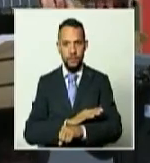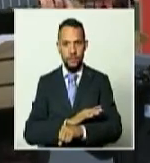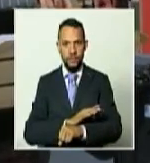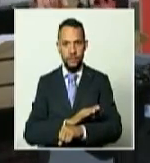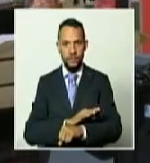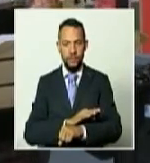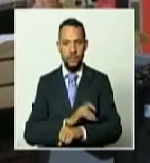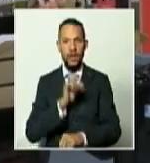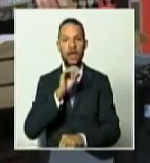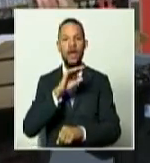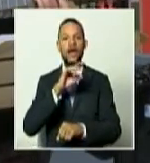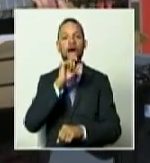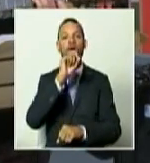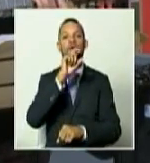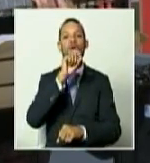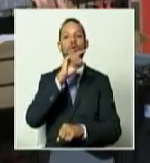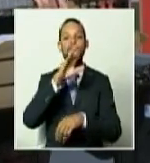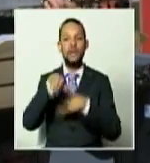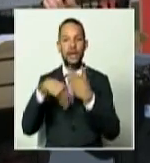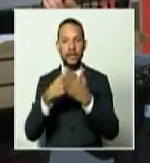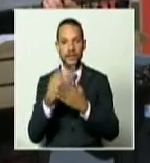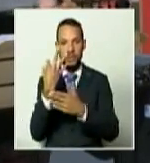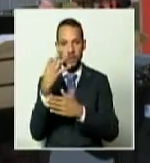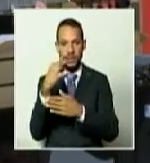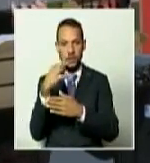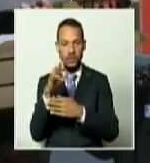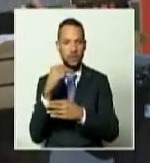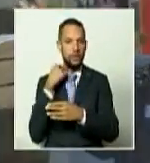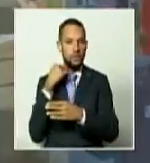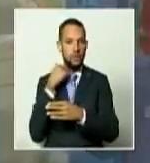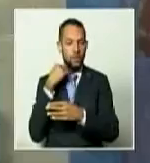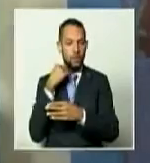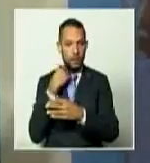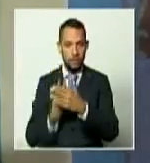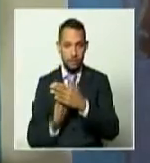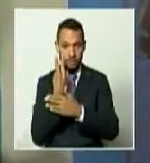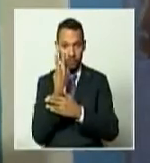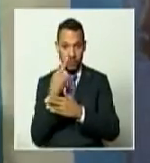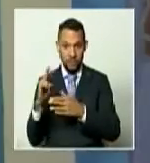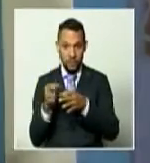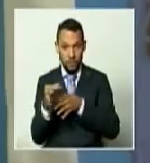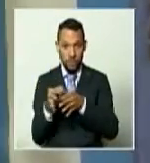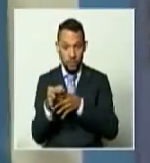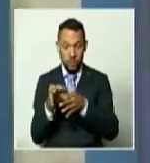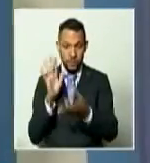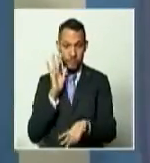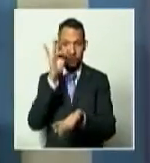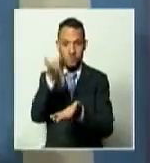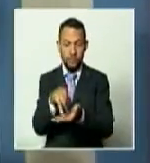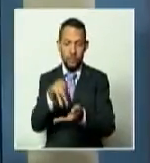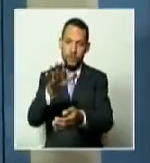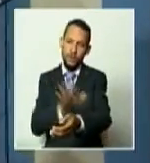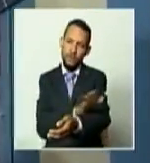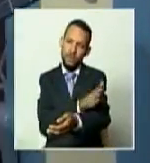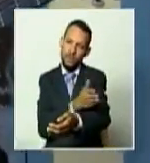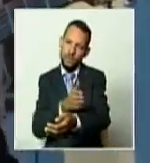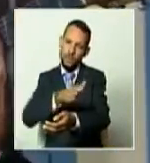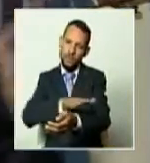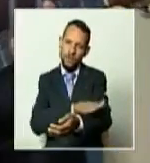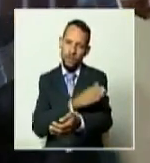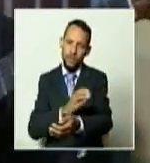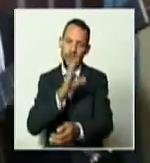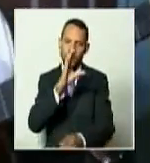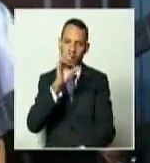Del 11 al 13 de noviembre en el Parque Central de Villa María se realizará el primer Festival de Música Colombiana Campo Elías Vargas, con